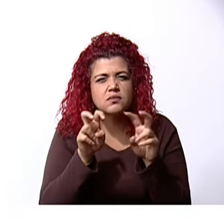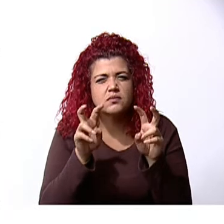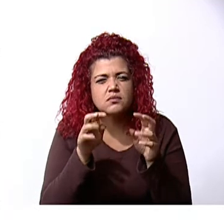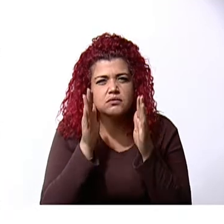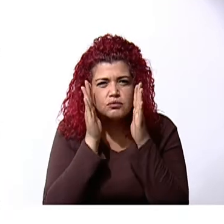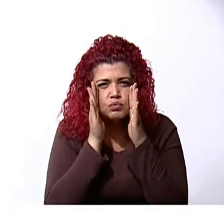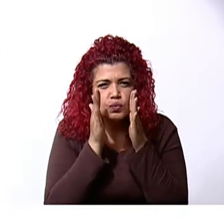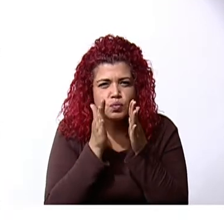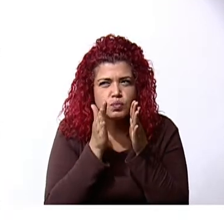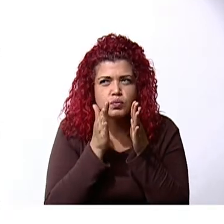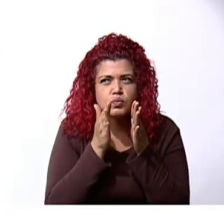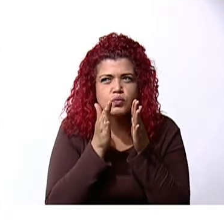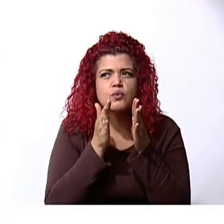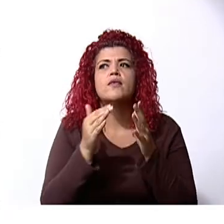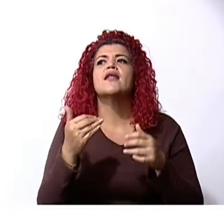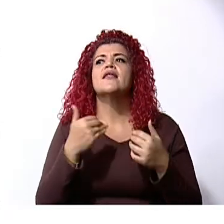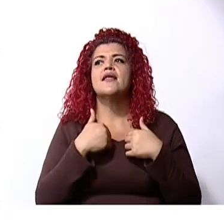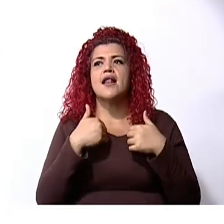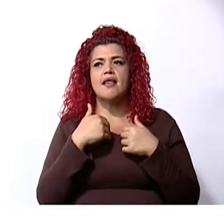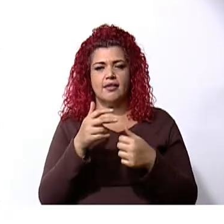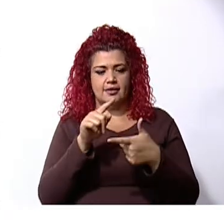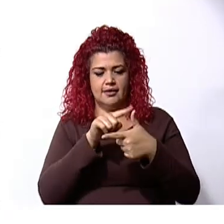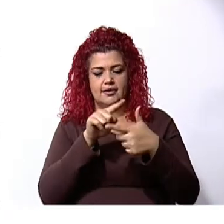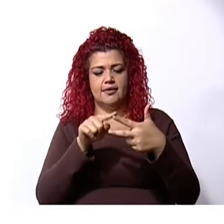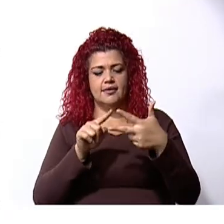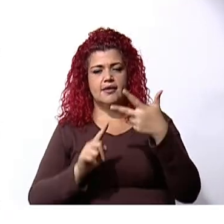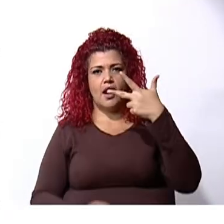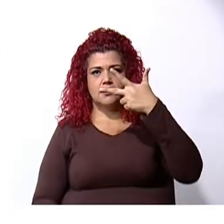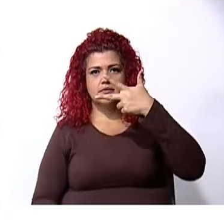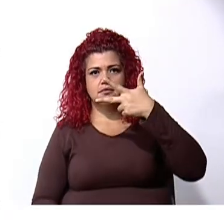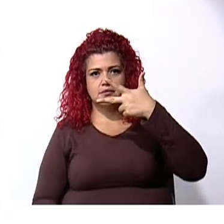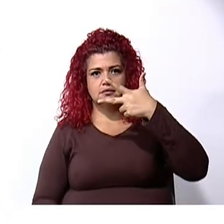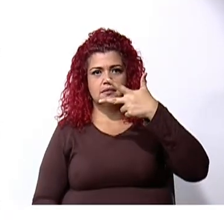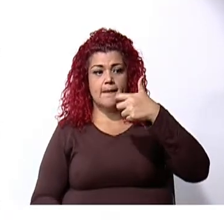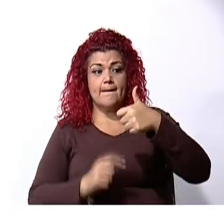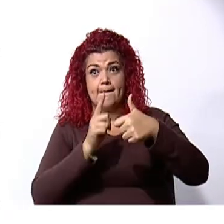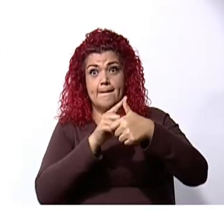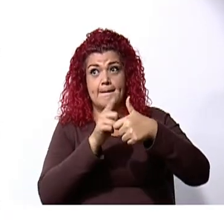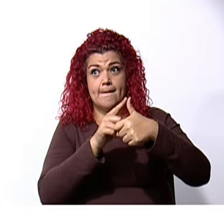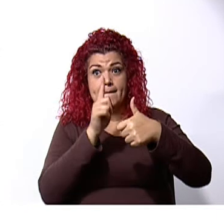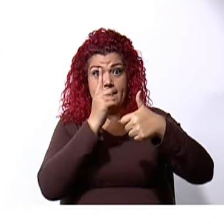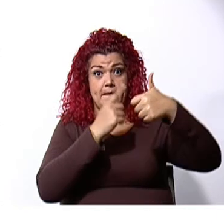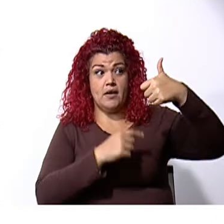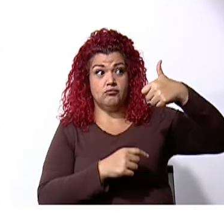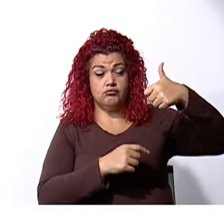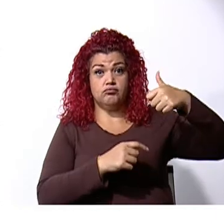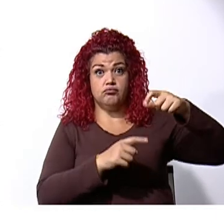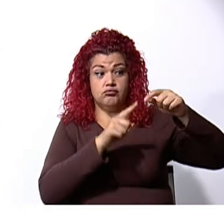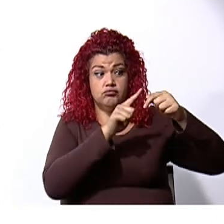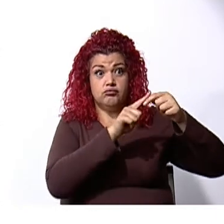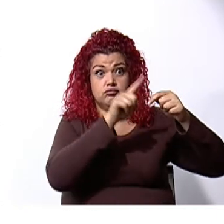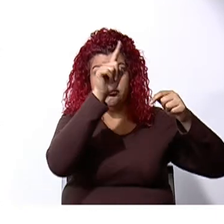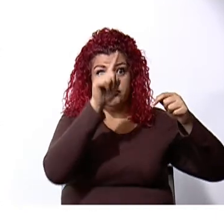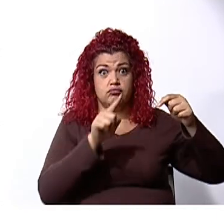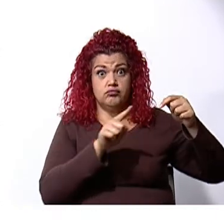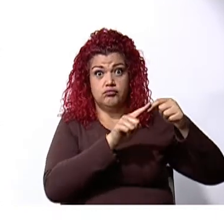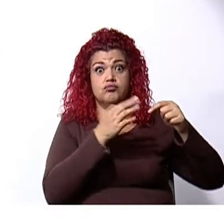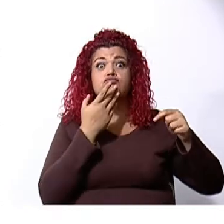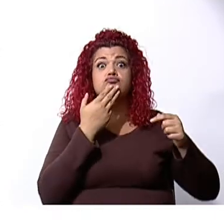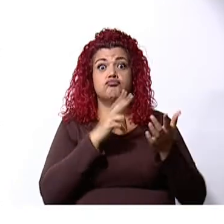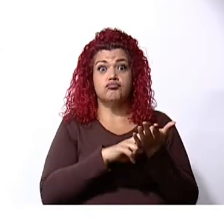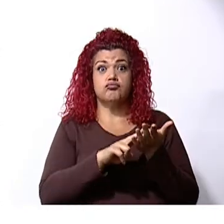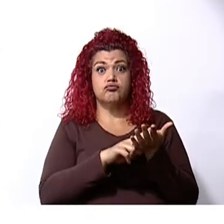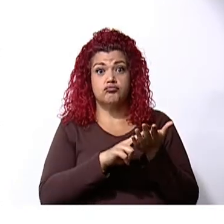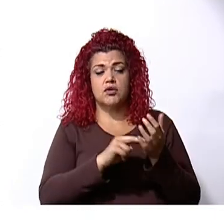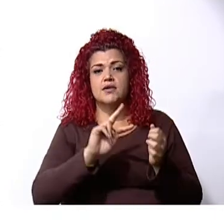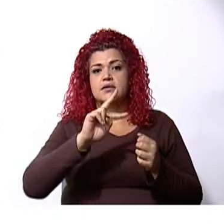triángulos. Tenemos 3 triángulos. Un triángulo, un primer triángulo de color verde,